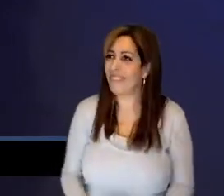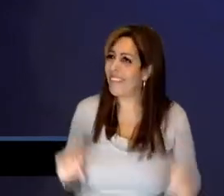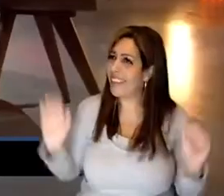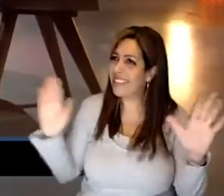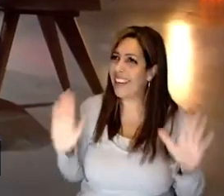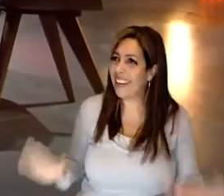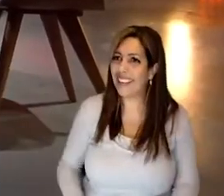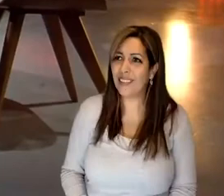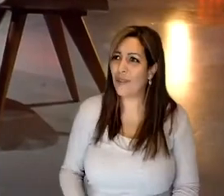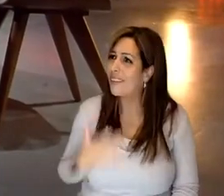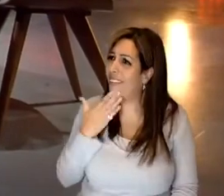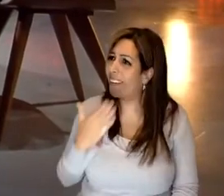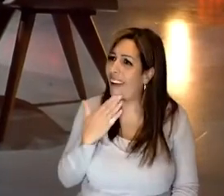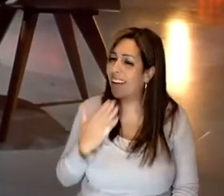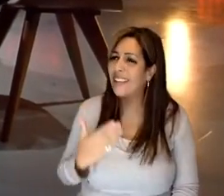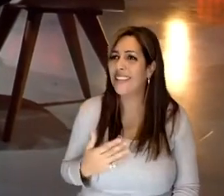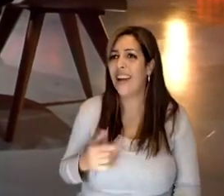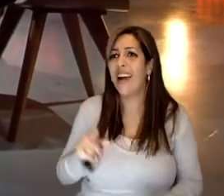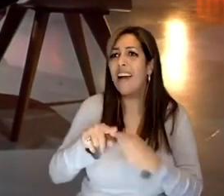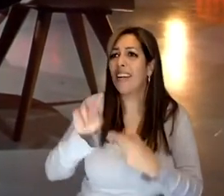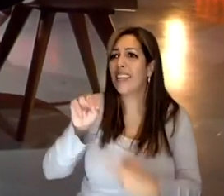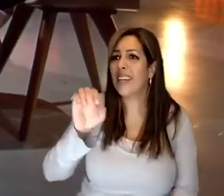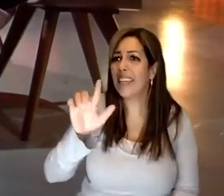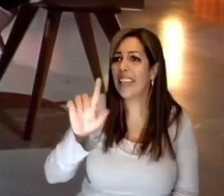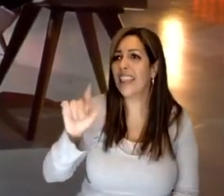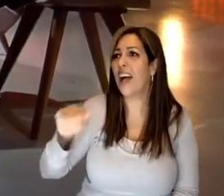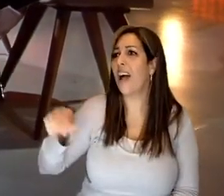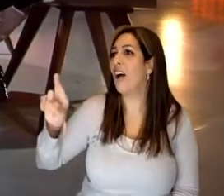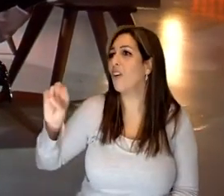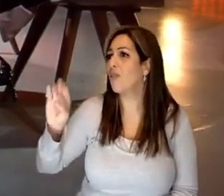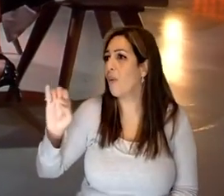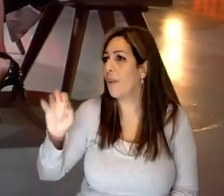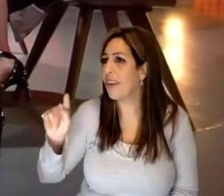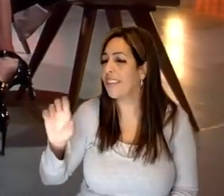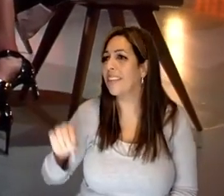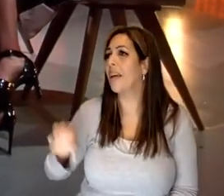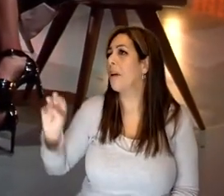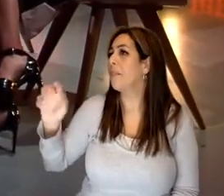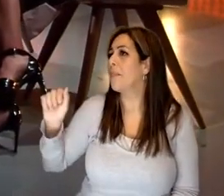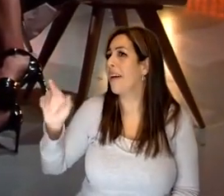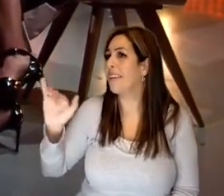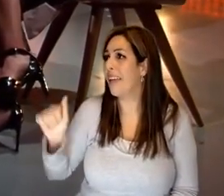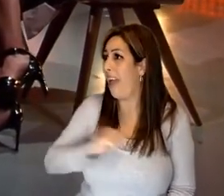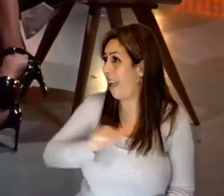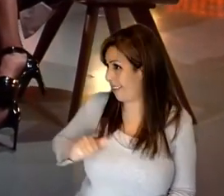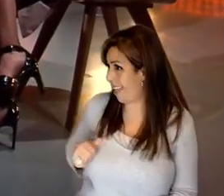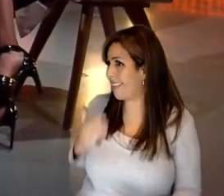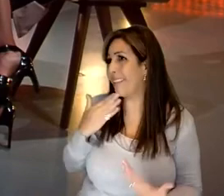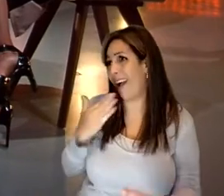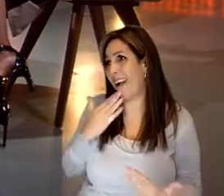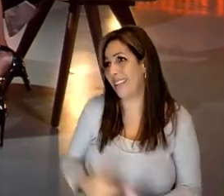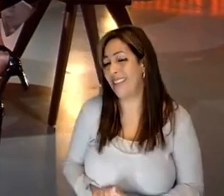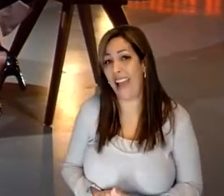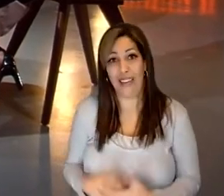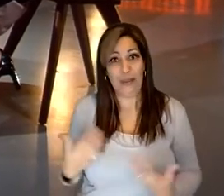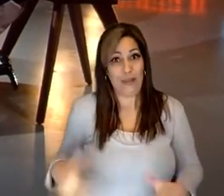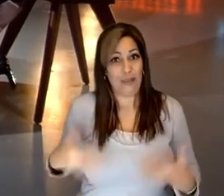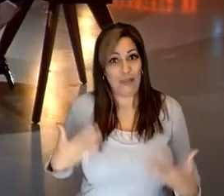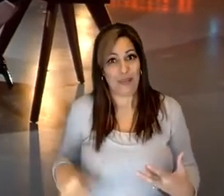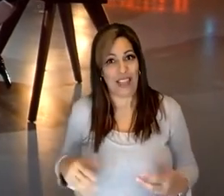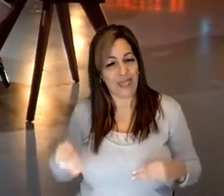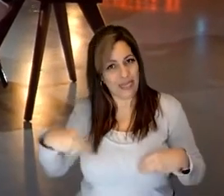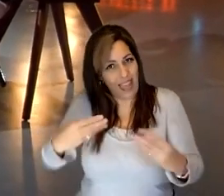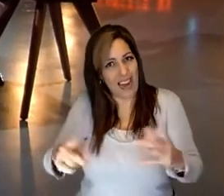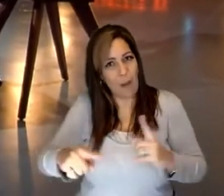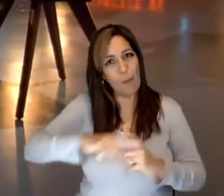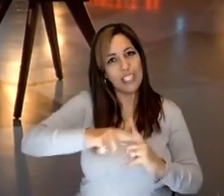cambios. Maravilloso. Yo les agradezco muchísimo a Nilda, Robert, Mariela, alcalde. Gracias por haber estado conmigo esta noche de hoy. Y qué bueno que estamos